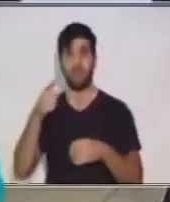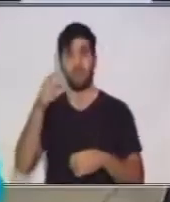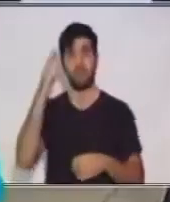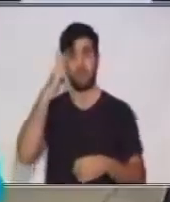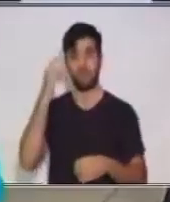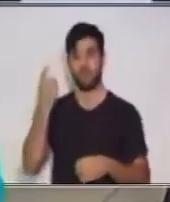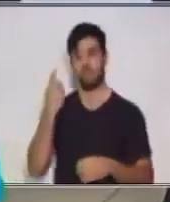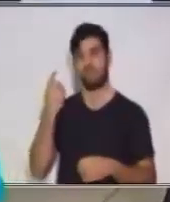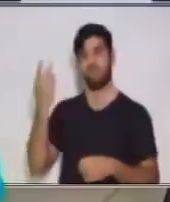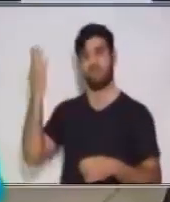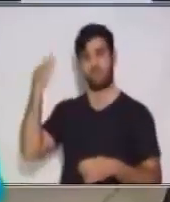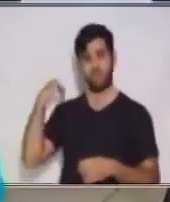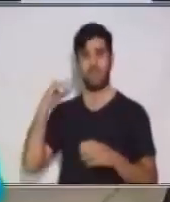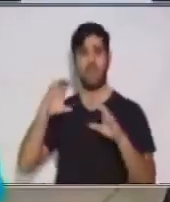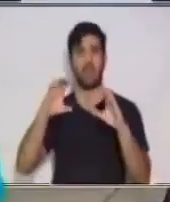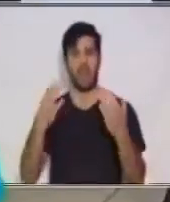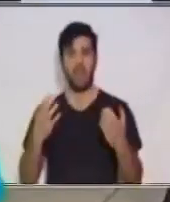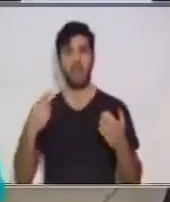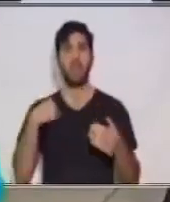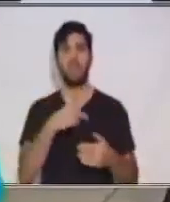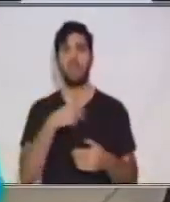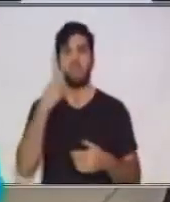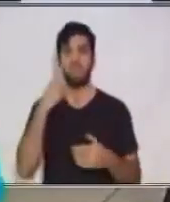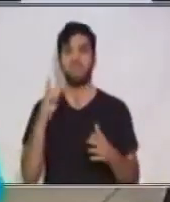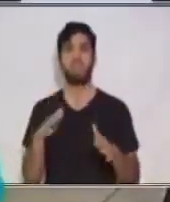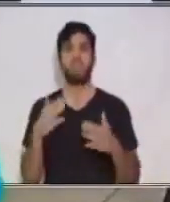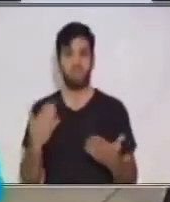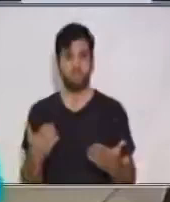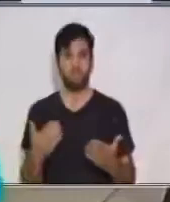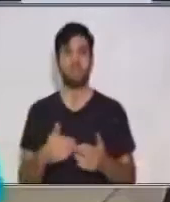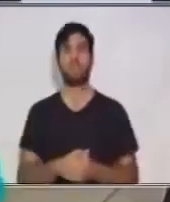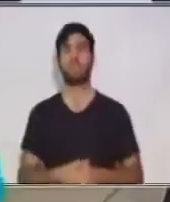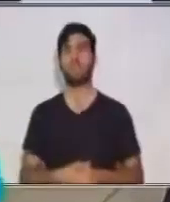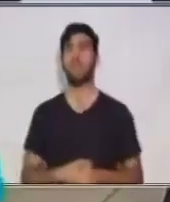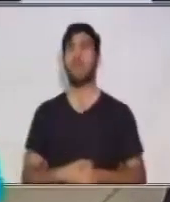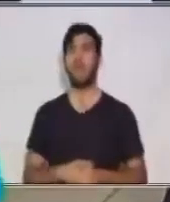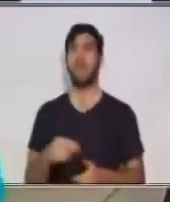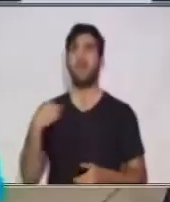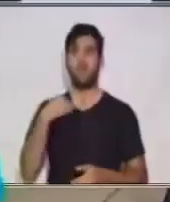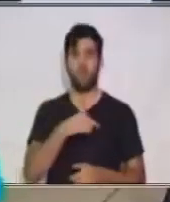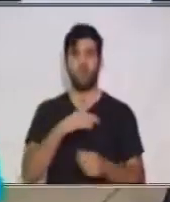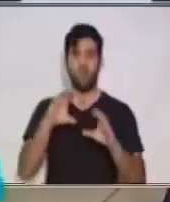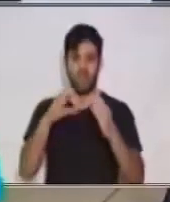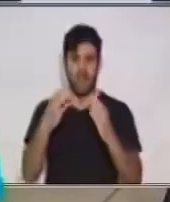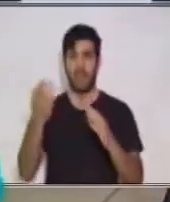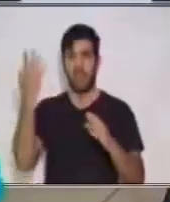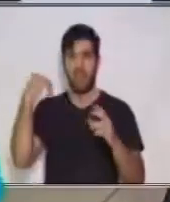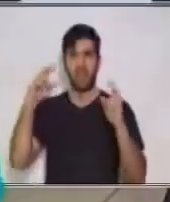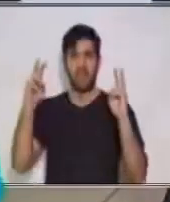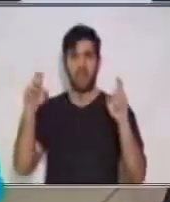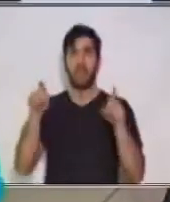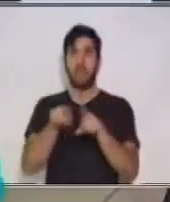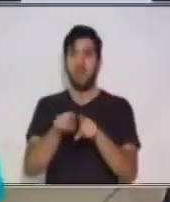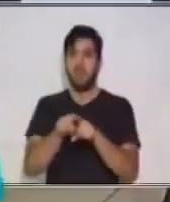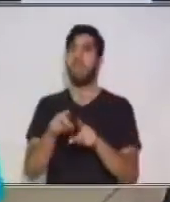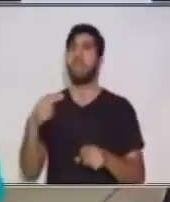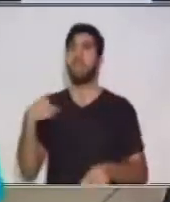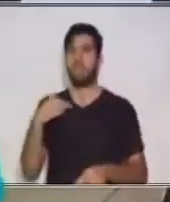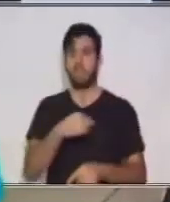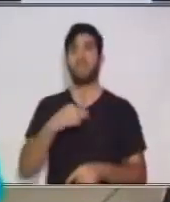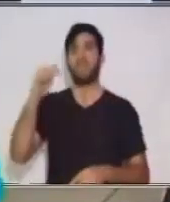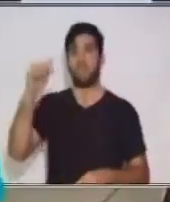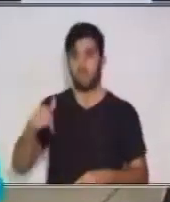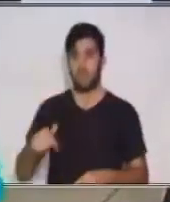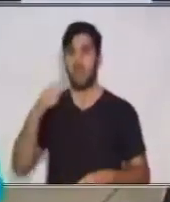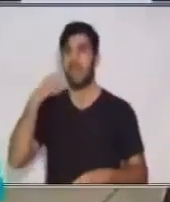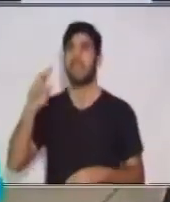observar, nosotros identificamos la clasificación semántica y en la clase anterior estuvimos viendo este tema. Entonces ahorita nos vamos a dar la